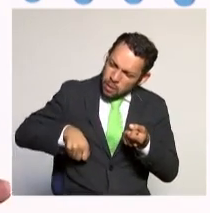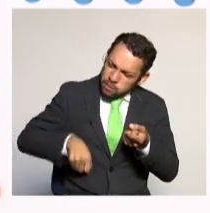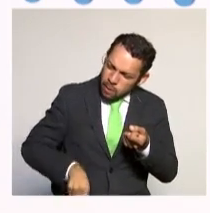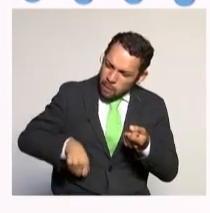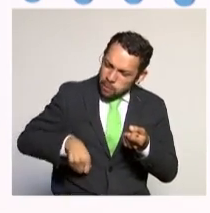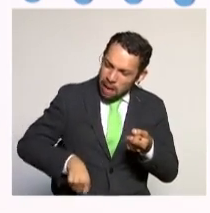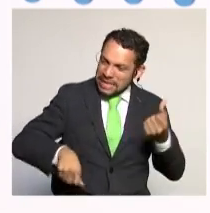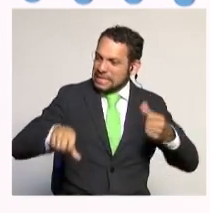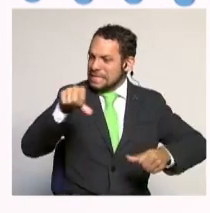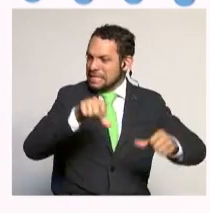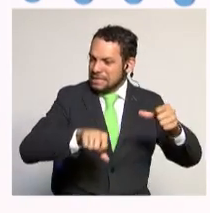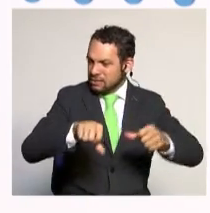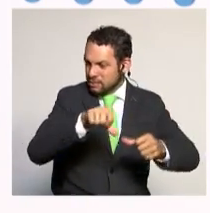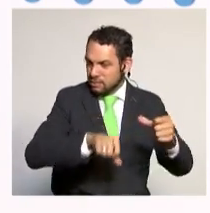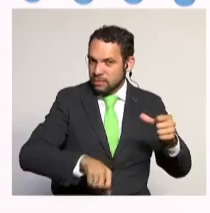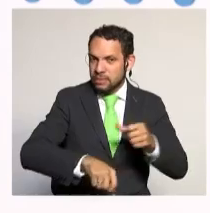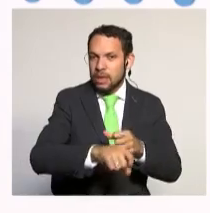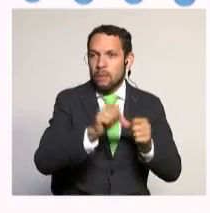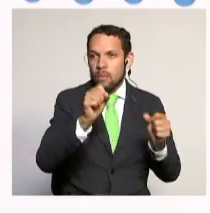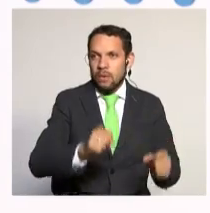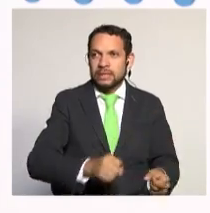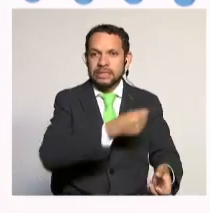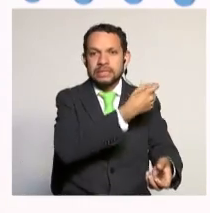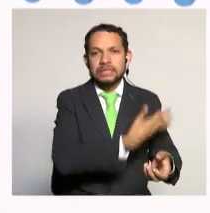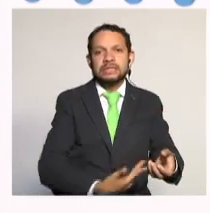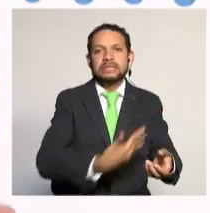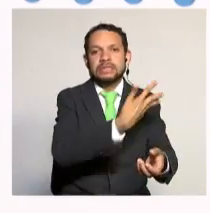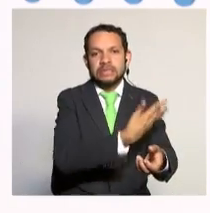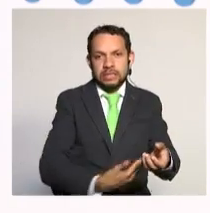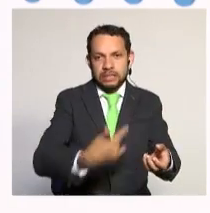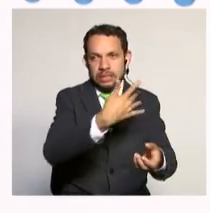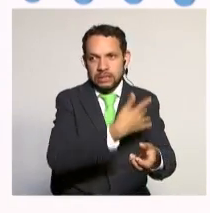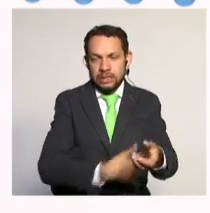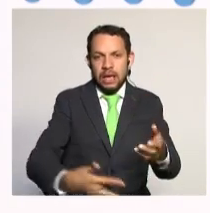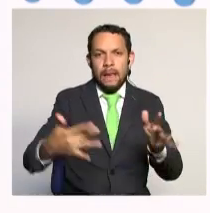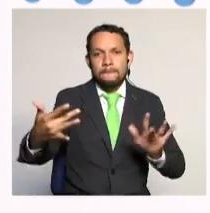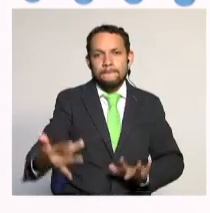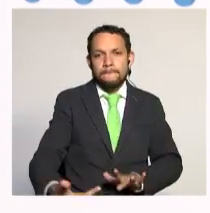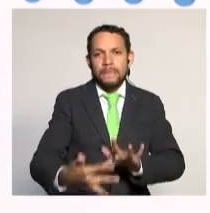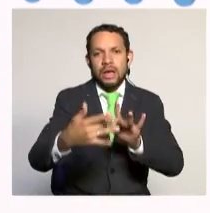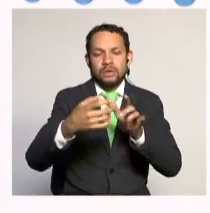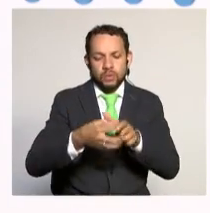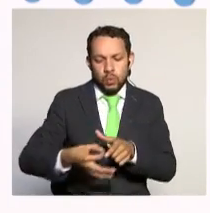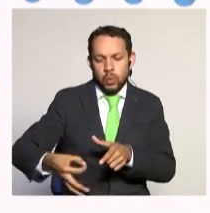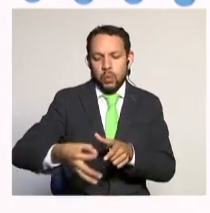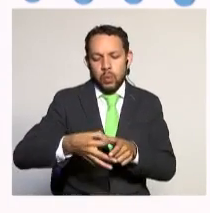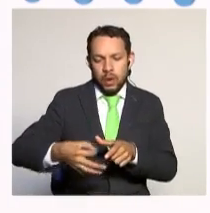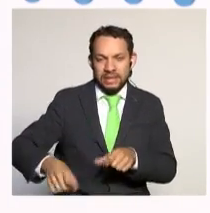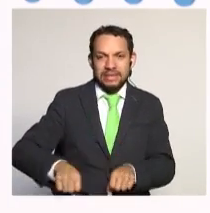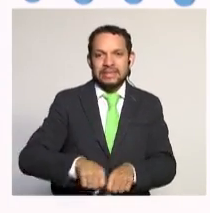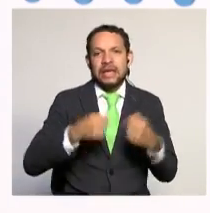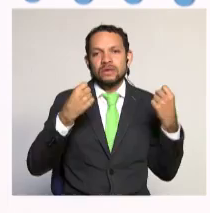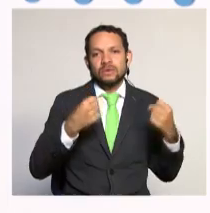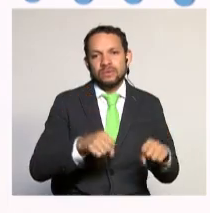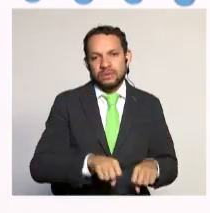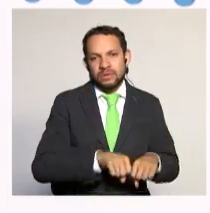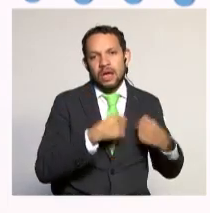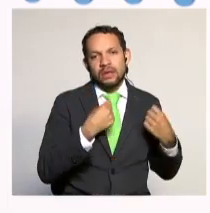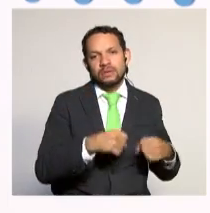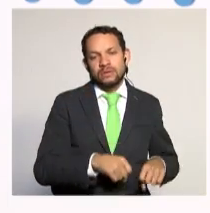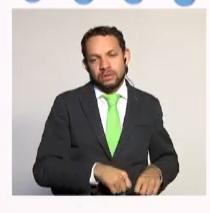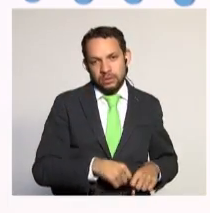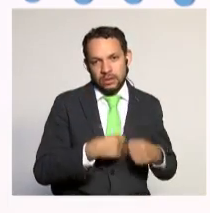encima del no permisivo, este puede irse a la sangre y en últimas afectarle las neuronas. El plomo básicamente destruye mucho